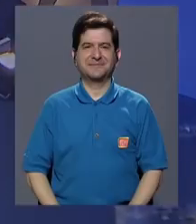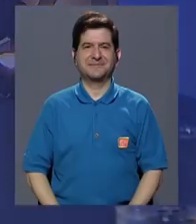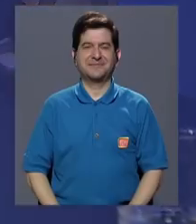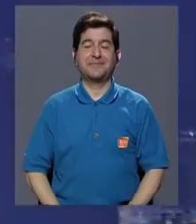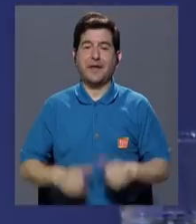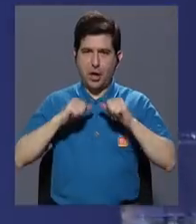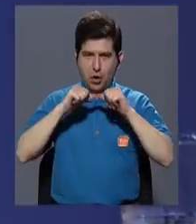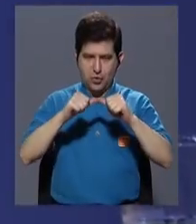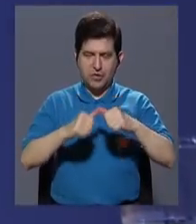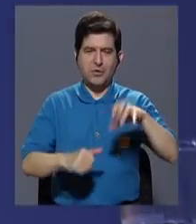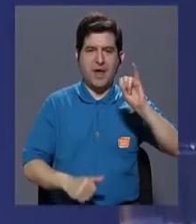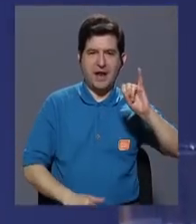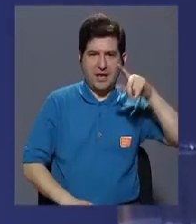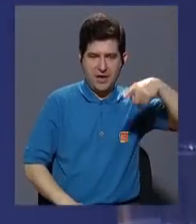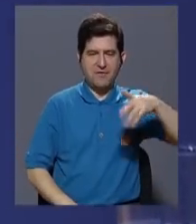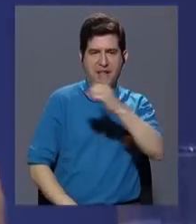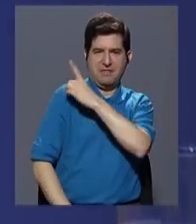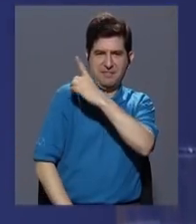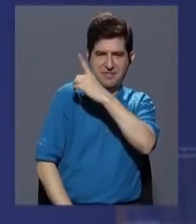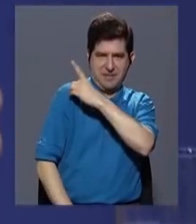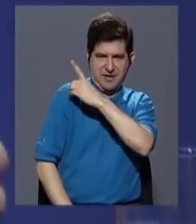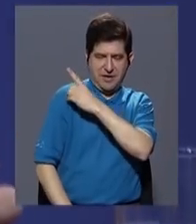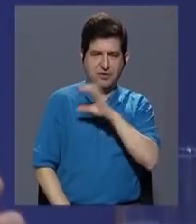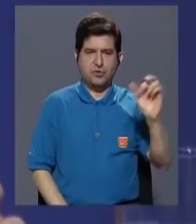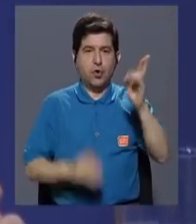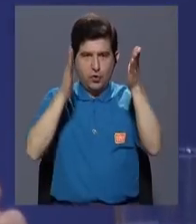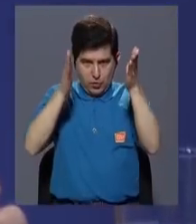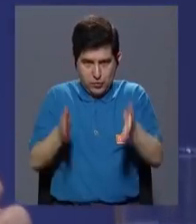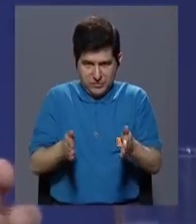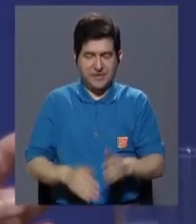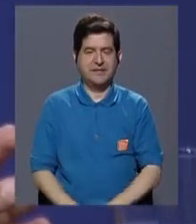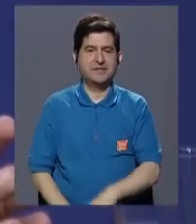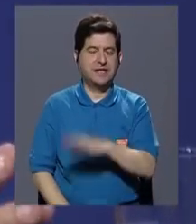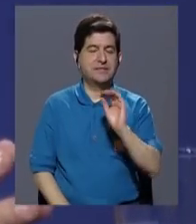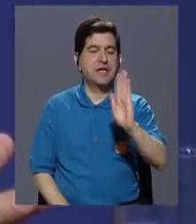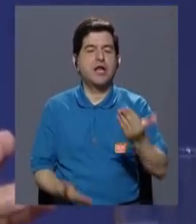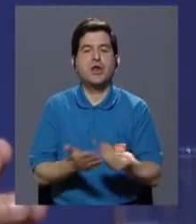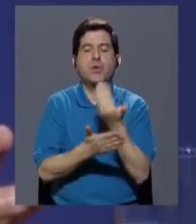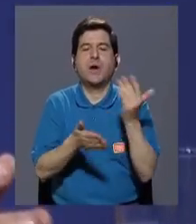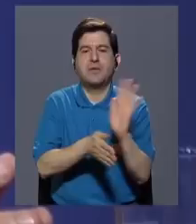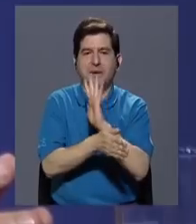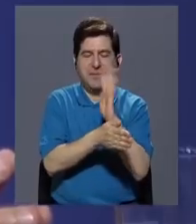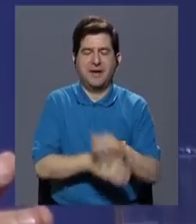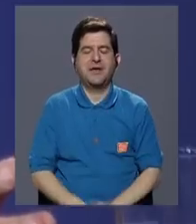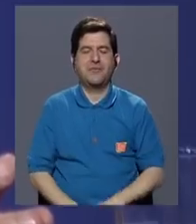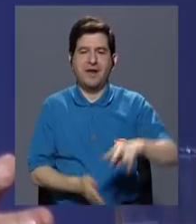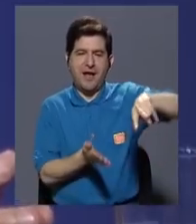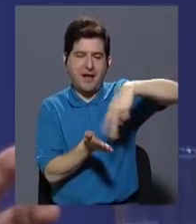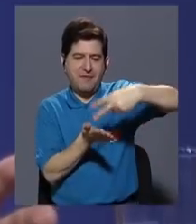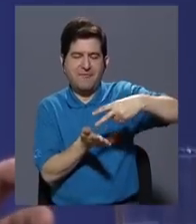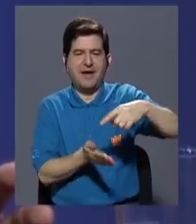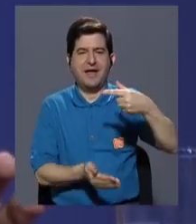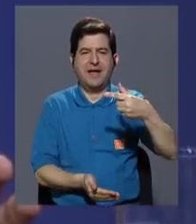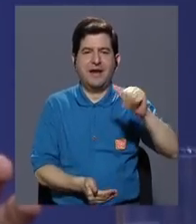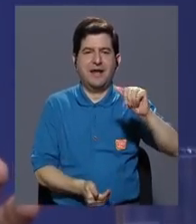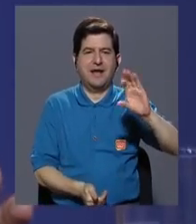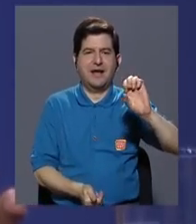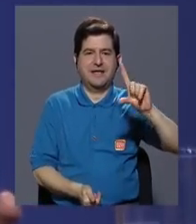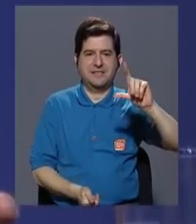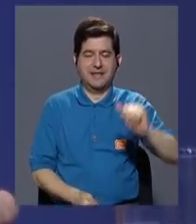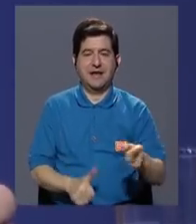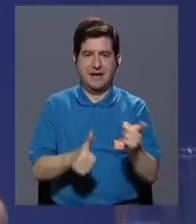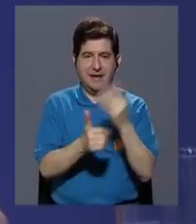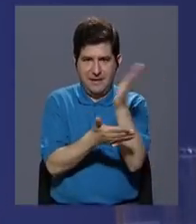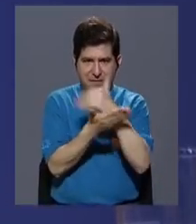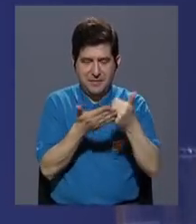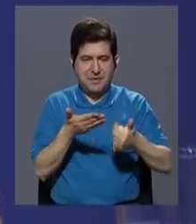regresamos con llevan porras director costarricense y su nueva película el baile de la gacela decíamos al finalizar el